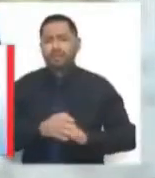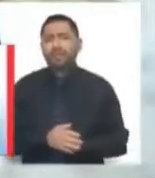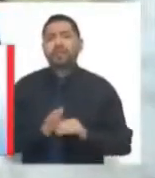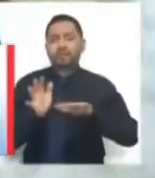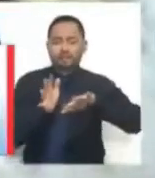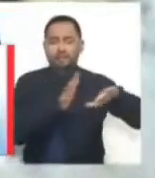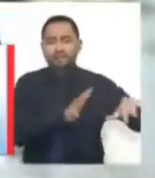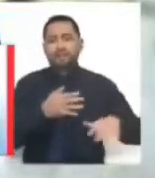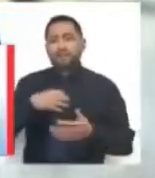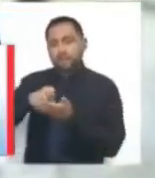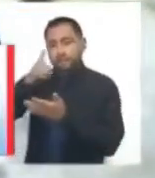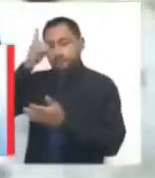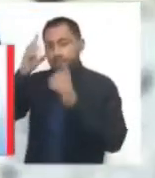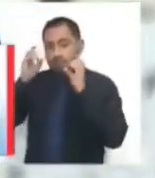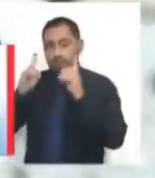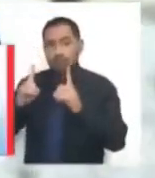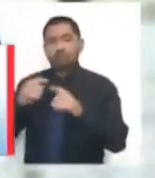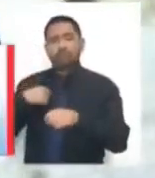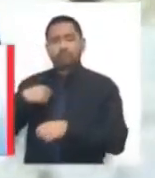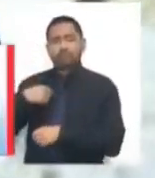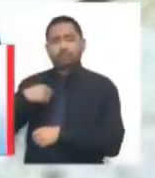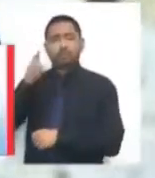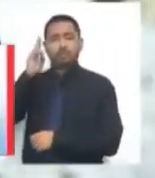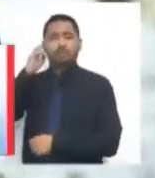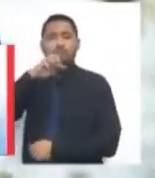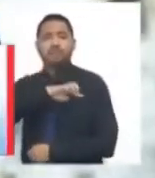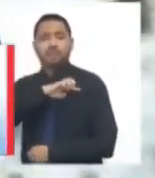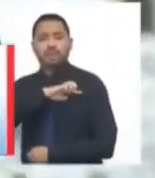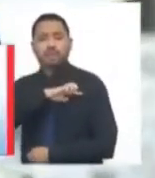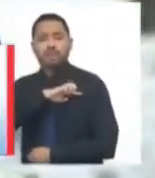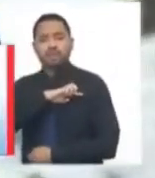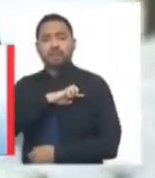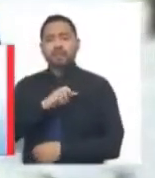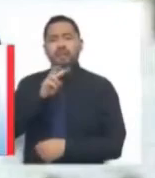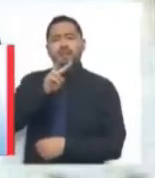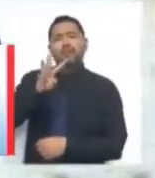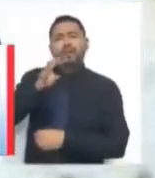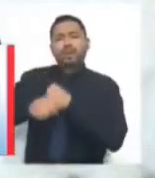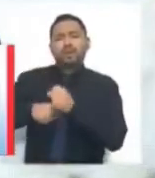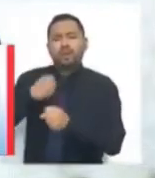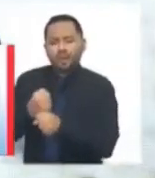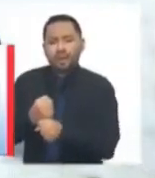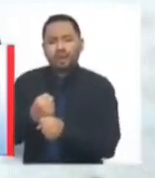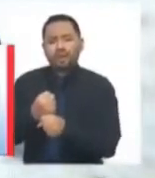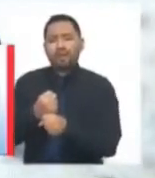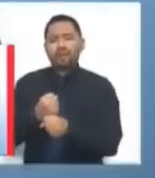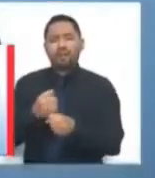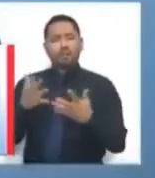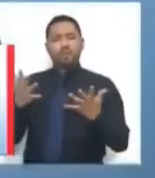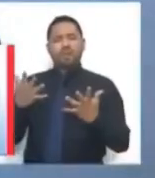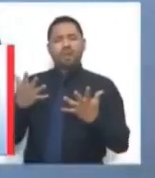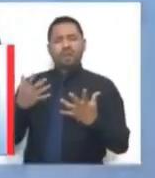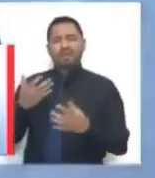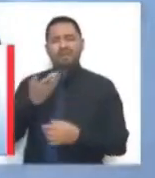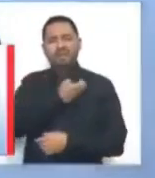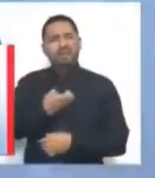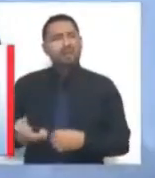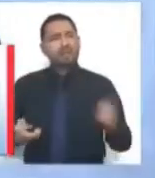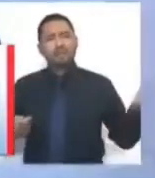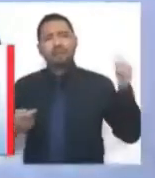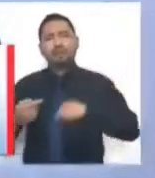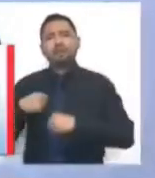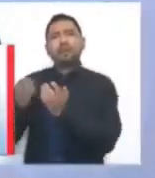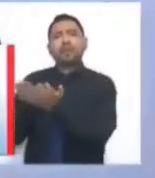En el cuanto a la educación, yo soy maestro de primaria. 24 años de servicio, allá no hay presencia del Estado.